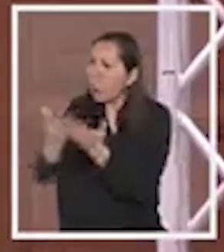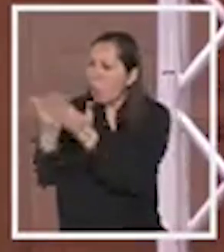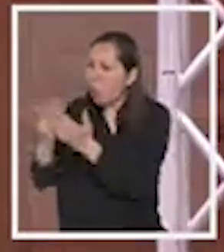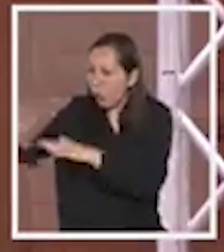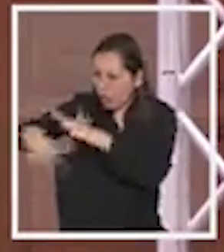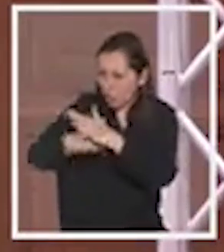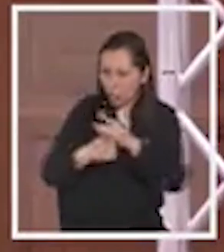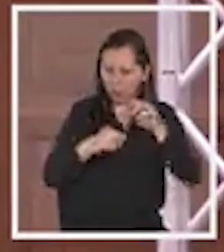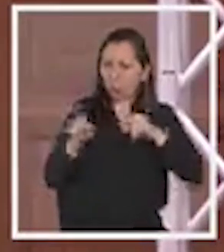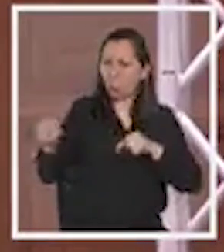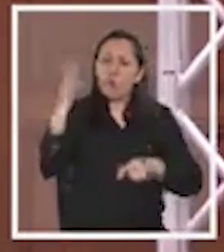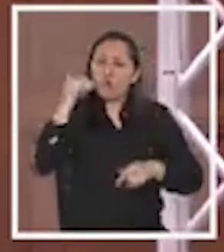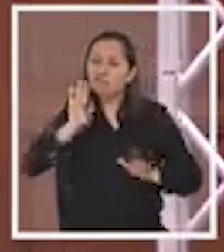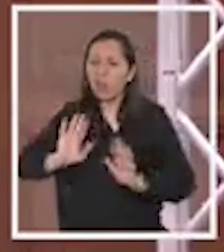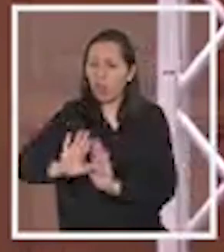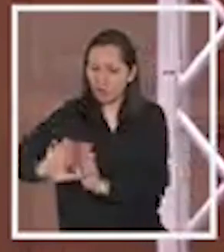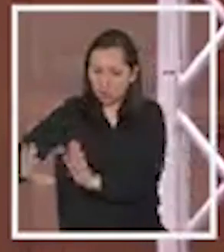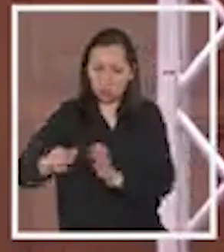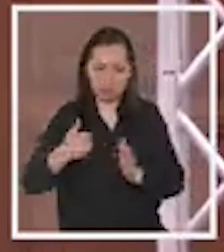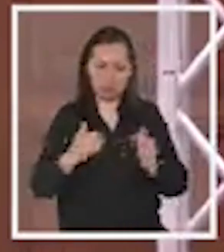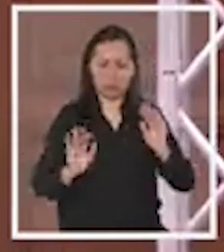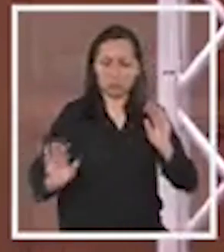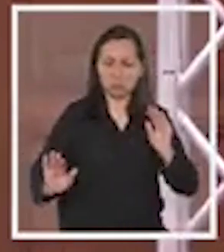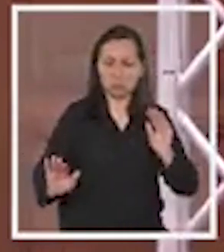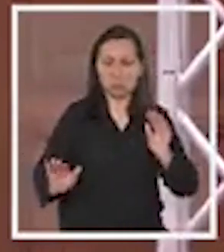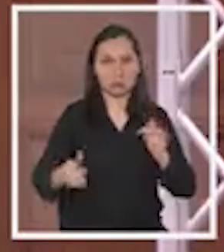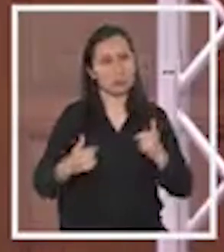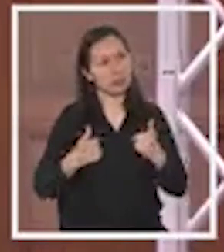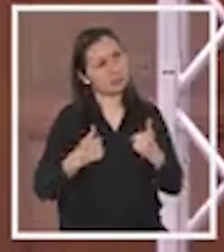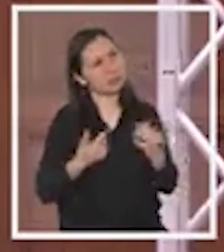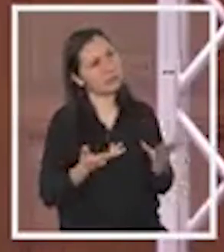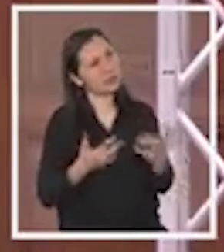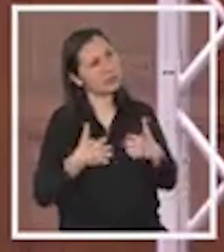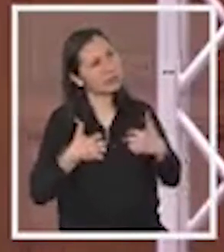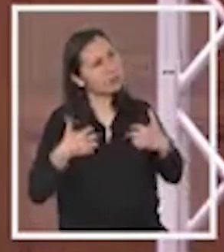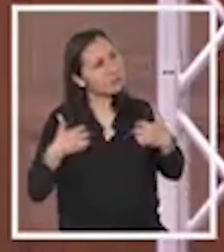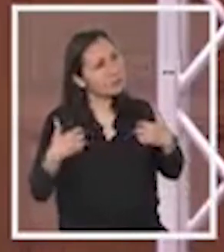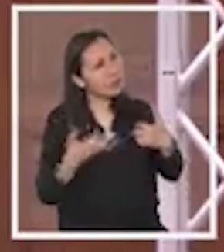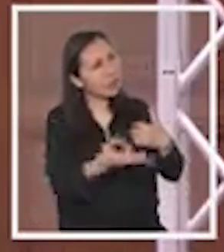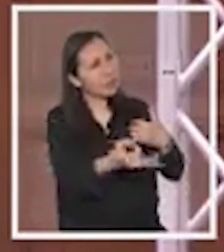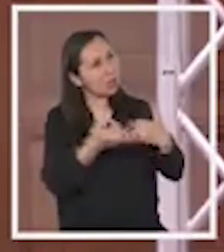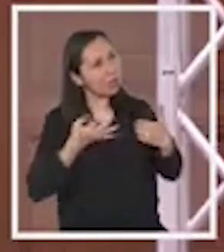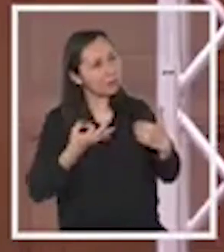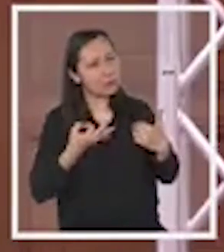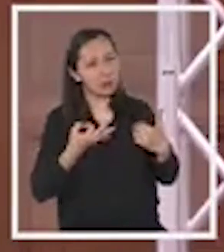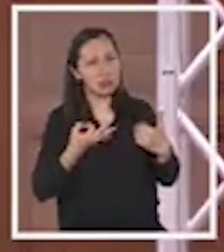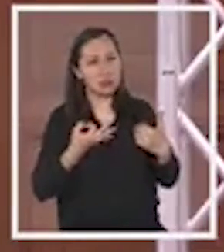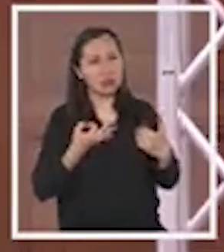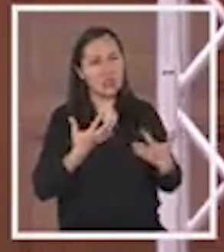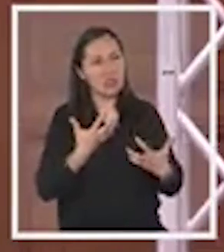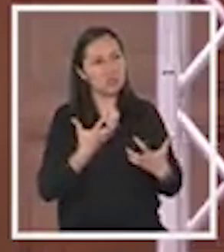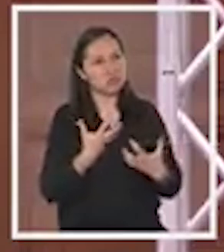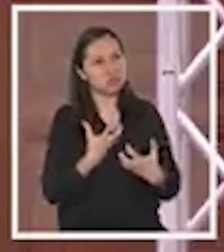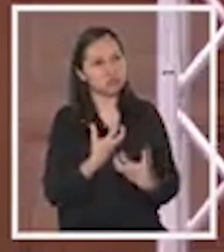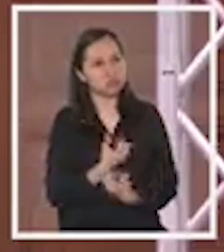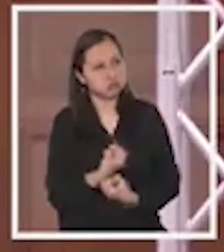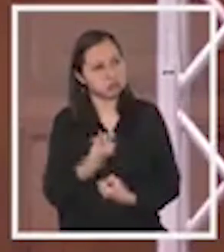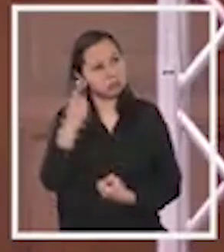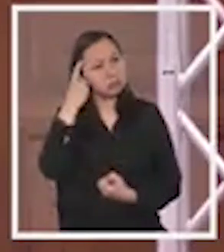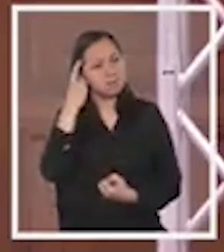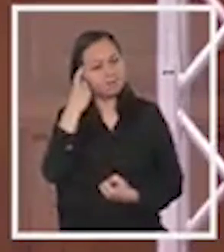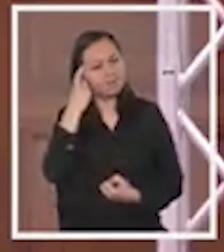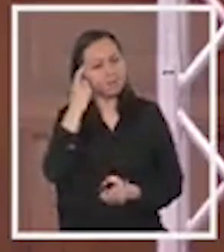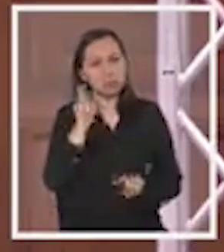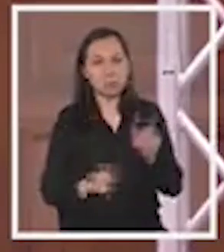no se metan en las cosas que no saben. Y a mí me dio una rabia, me dio una frustración pensar de